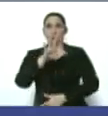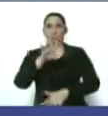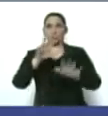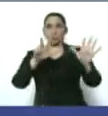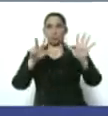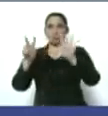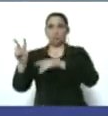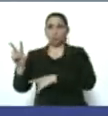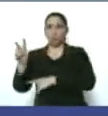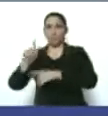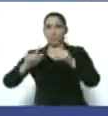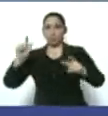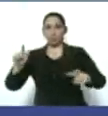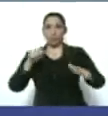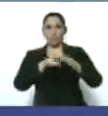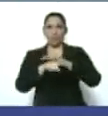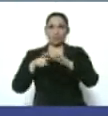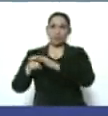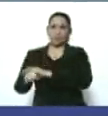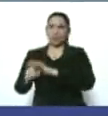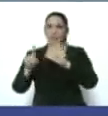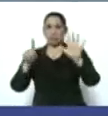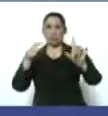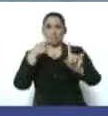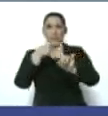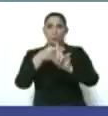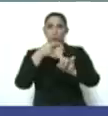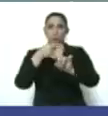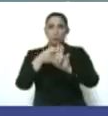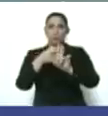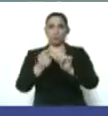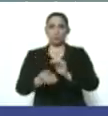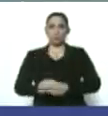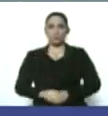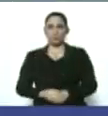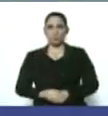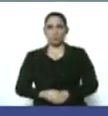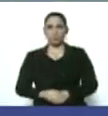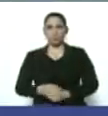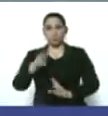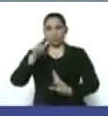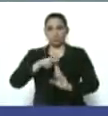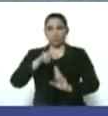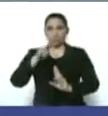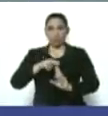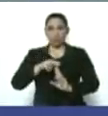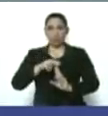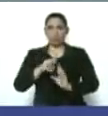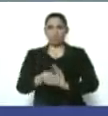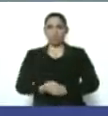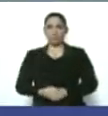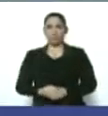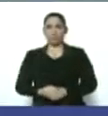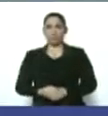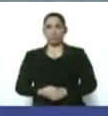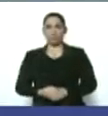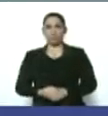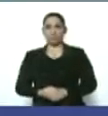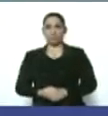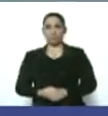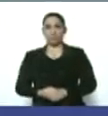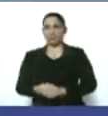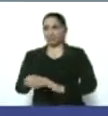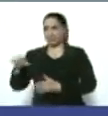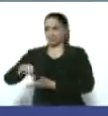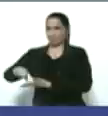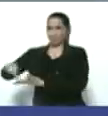4.582 compatriotas, 6 casos positivos. En el Táchira, San Antonio del Táchira, Cúcuta, Bucaramanga, el